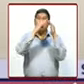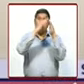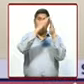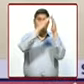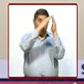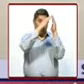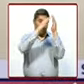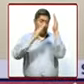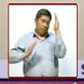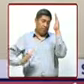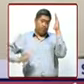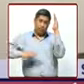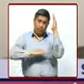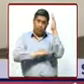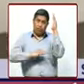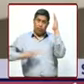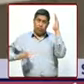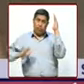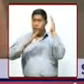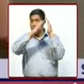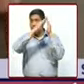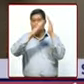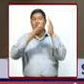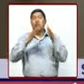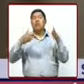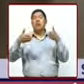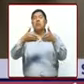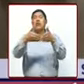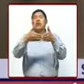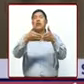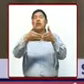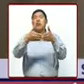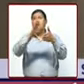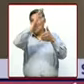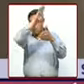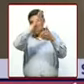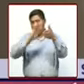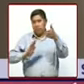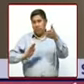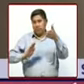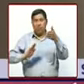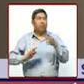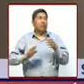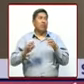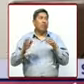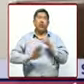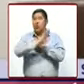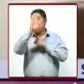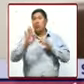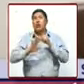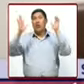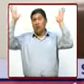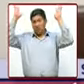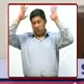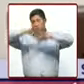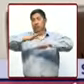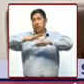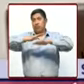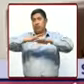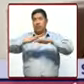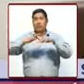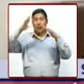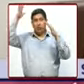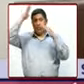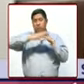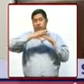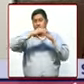el interior de los ambientes, que es una esquina que nos va a proteger de los restos de estructura que puedan caer